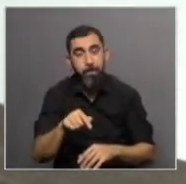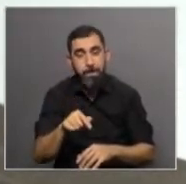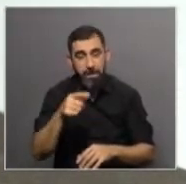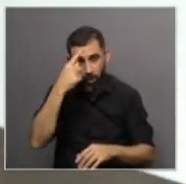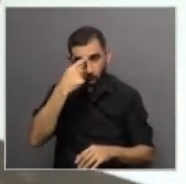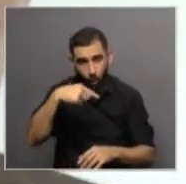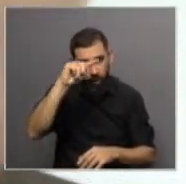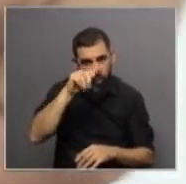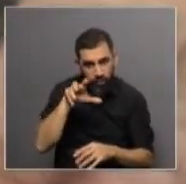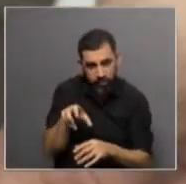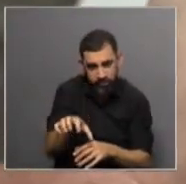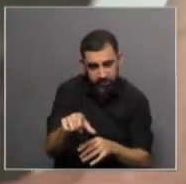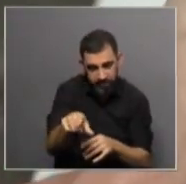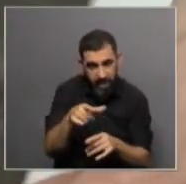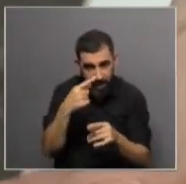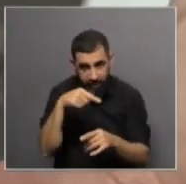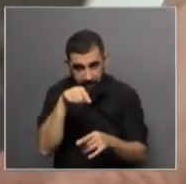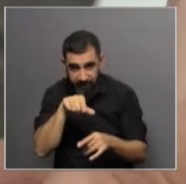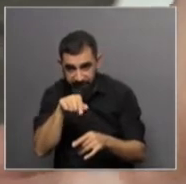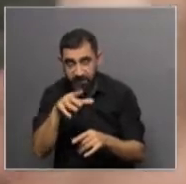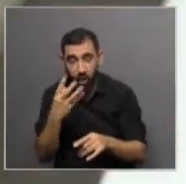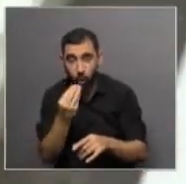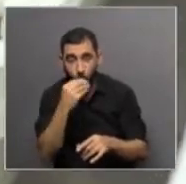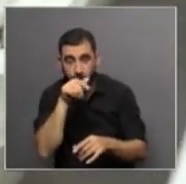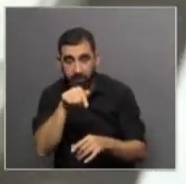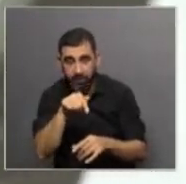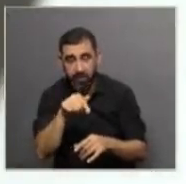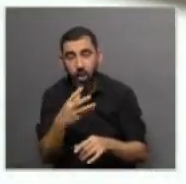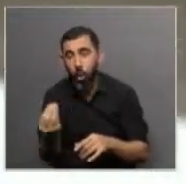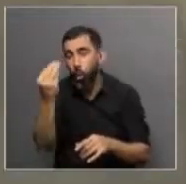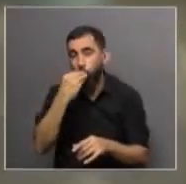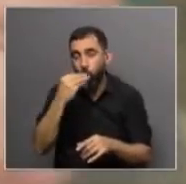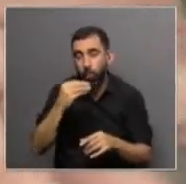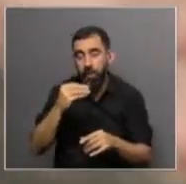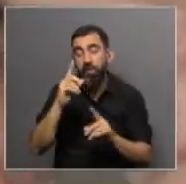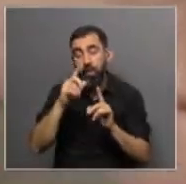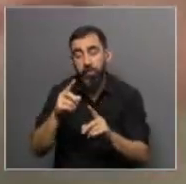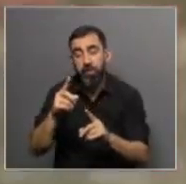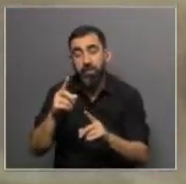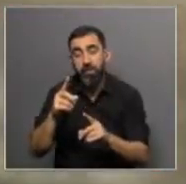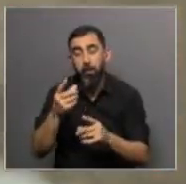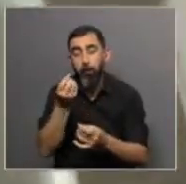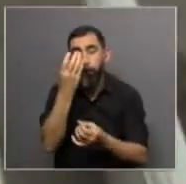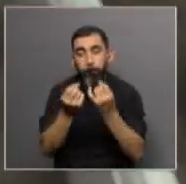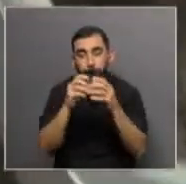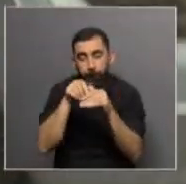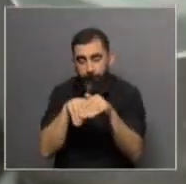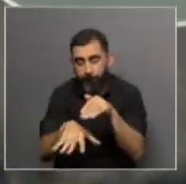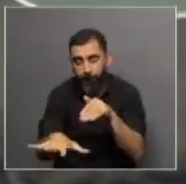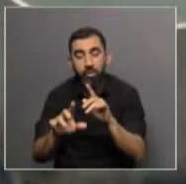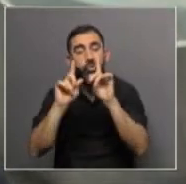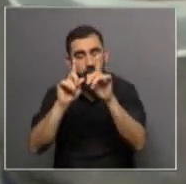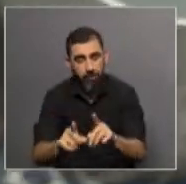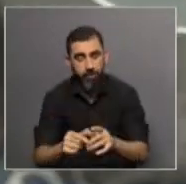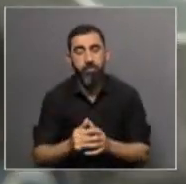cuerno. Y estas isocas consumen las raíces de lo que son los pastos de las praderas.